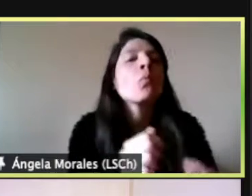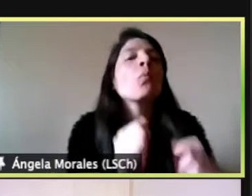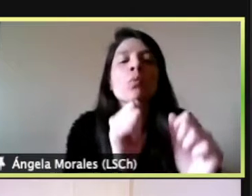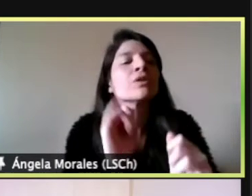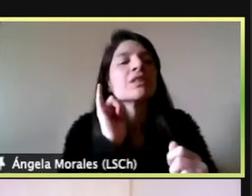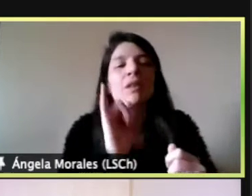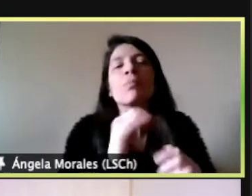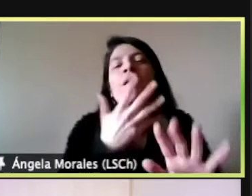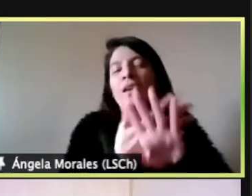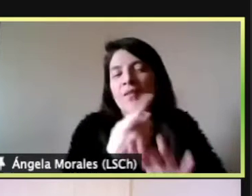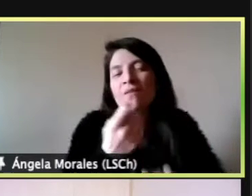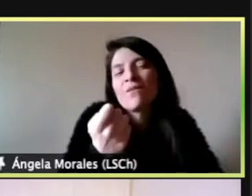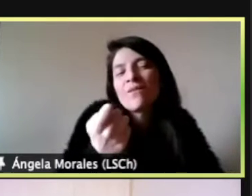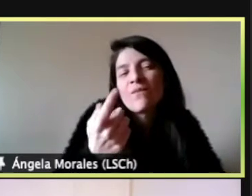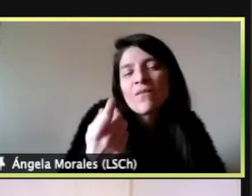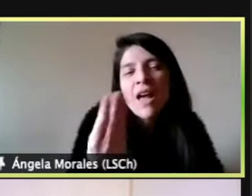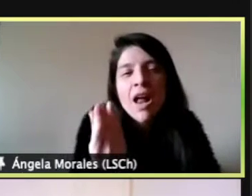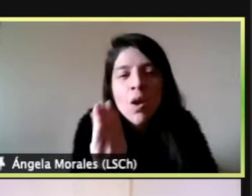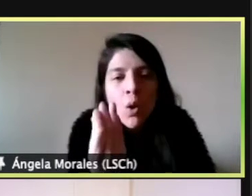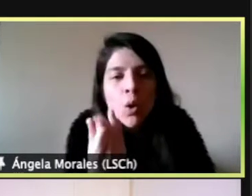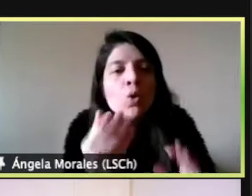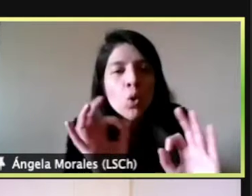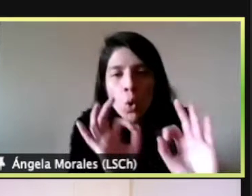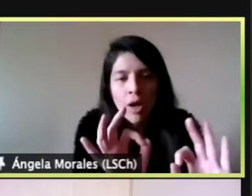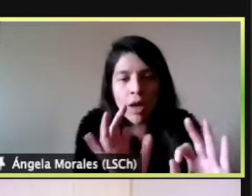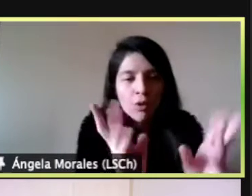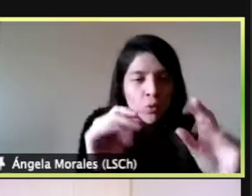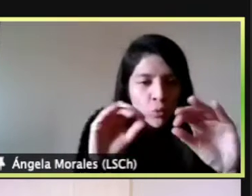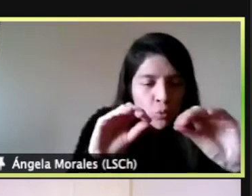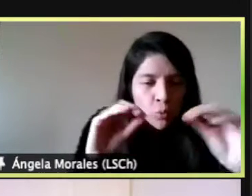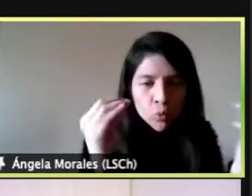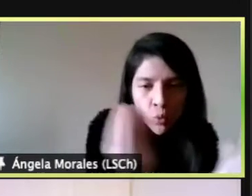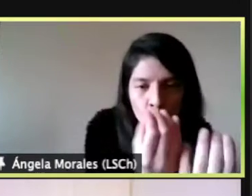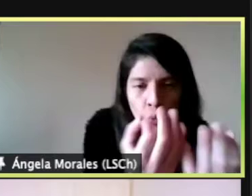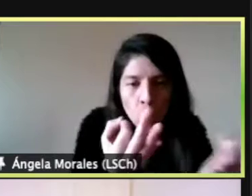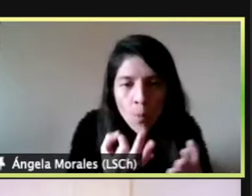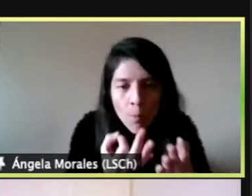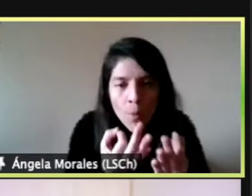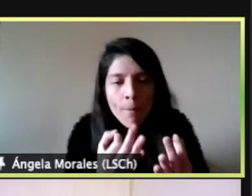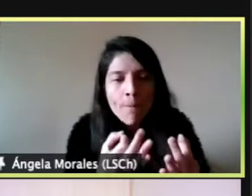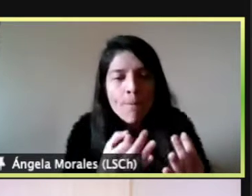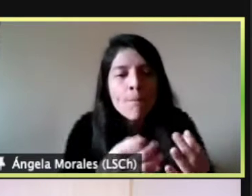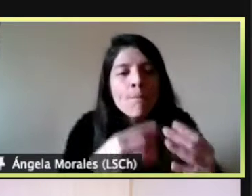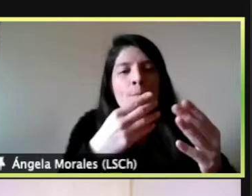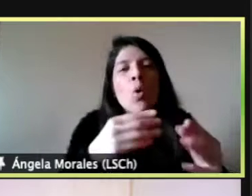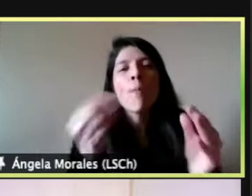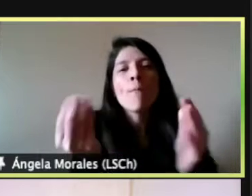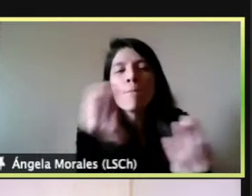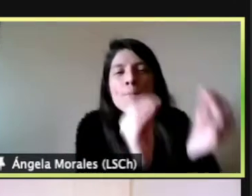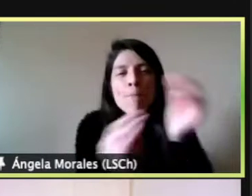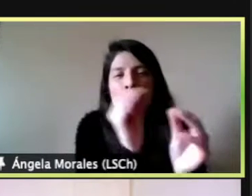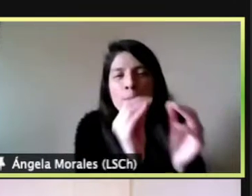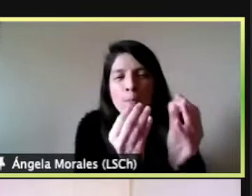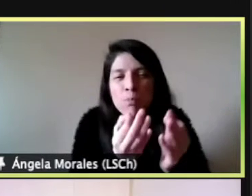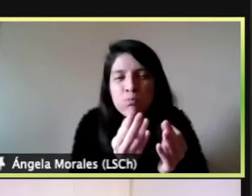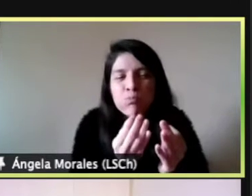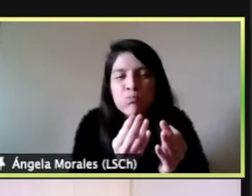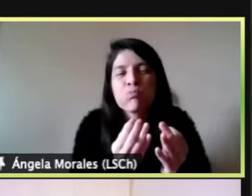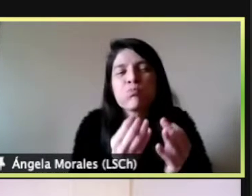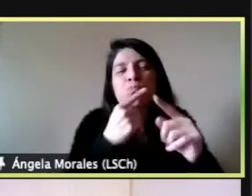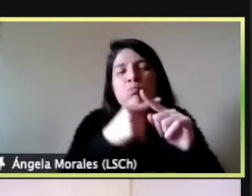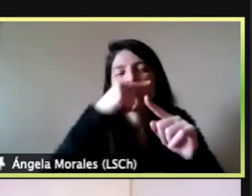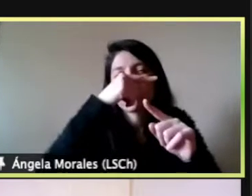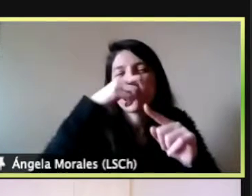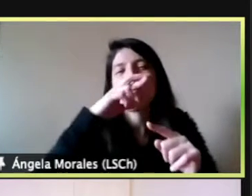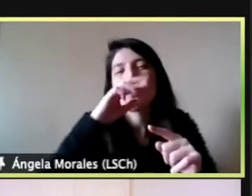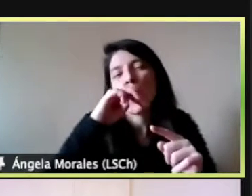de los promedios o de lo que nosotros hayamos realizado acá. Así también, cuando nosotros hacemos un